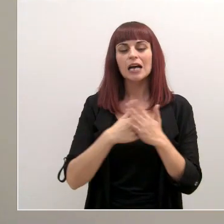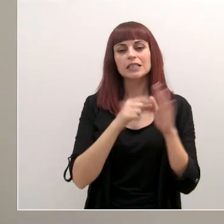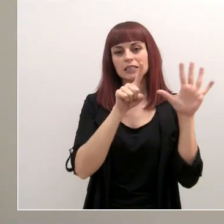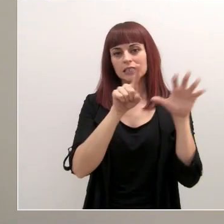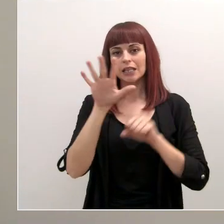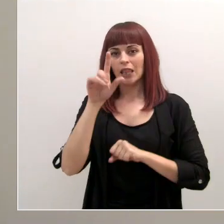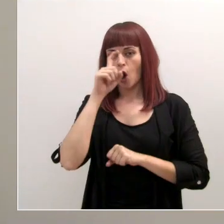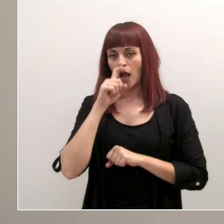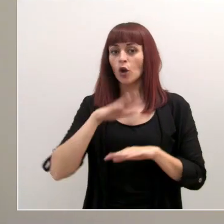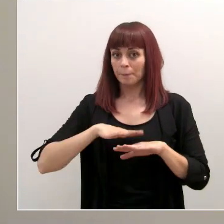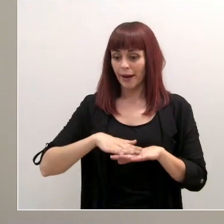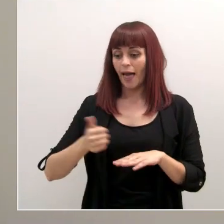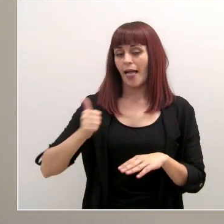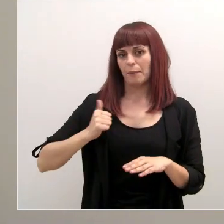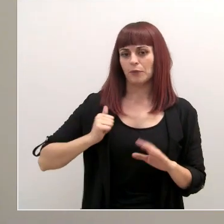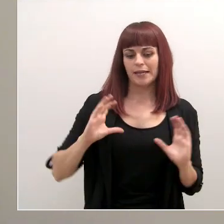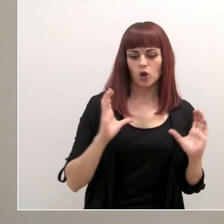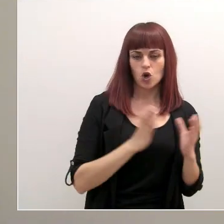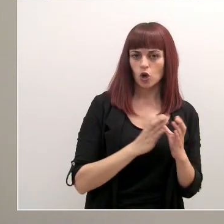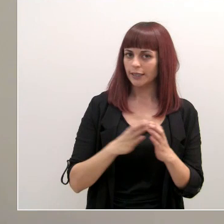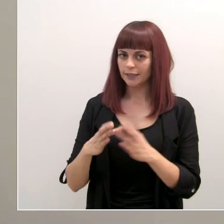así poder vacunar a todos los colectivos